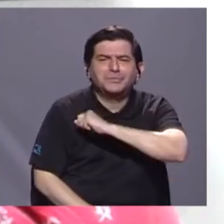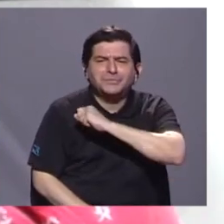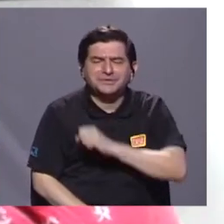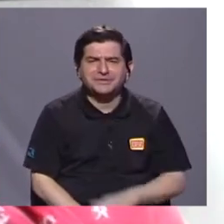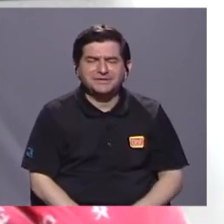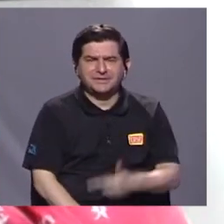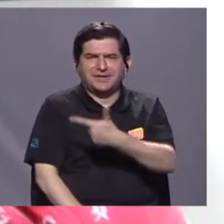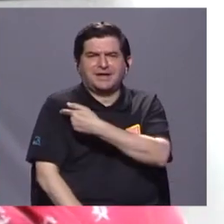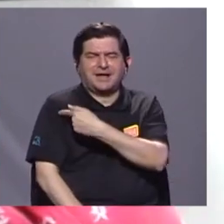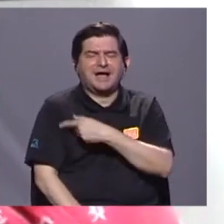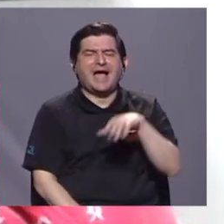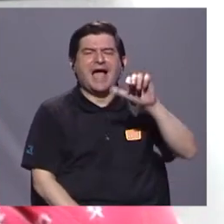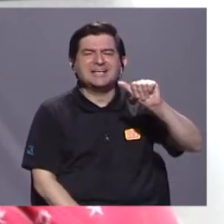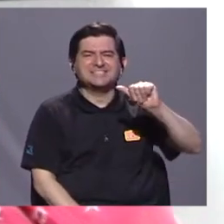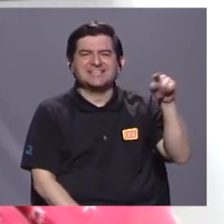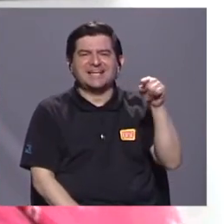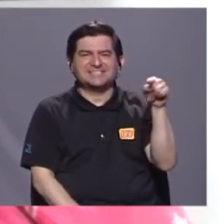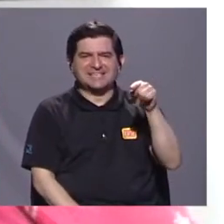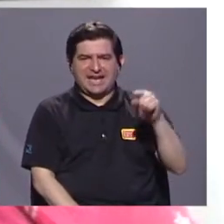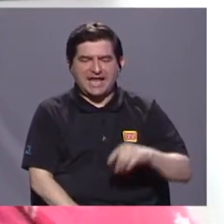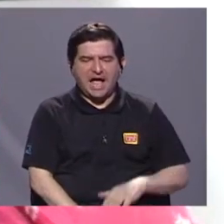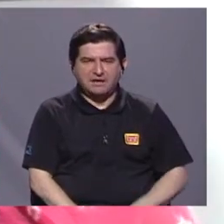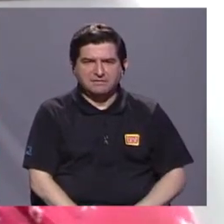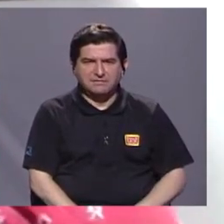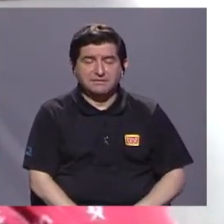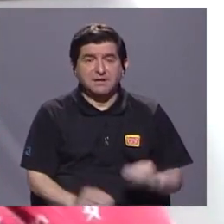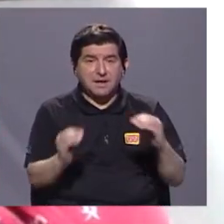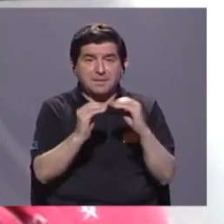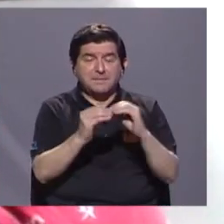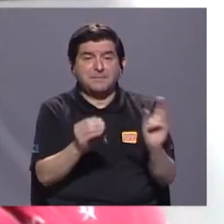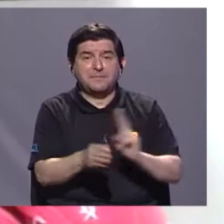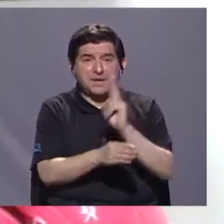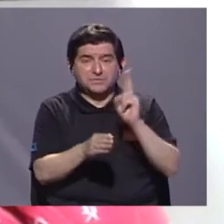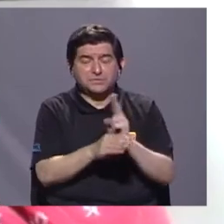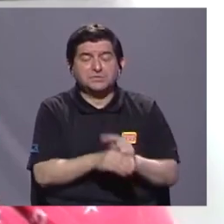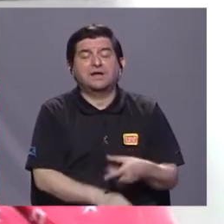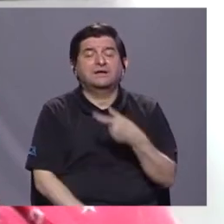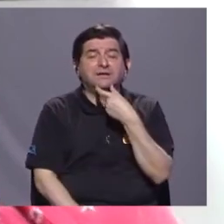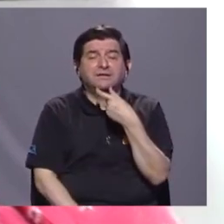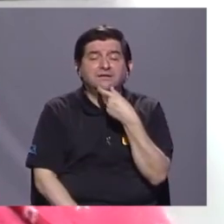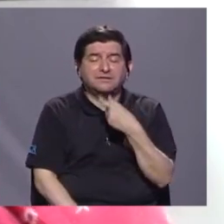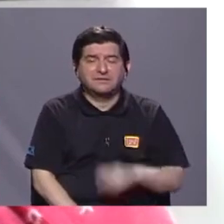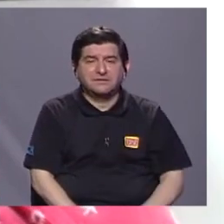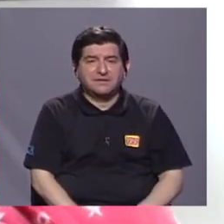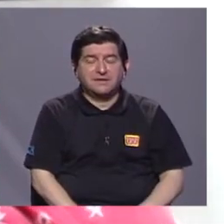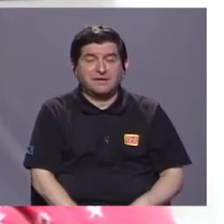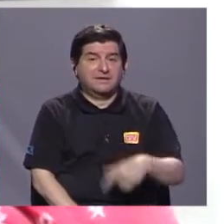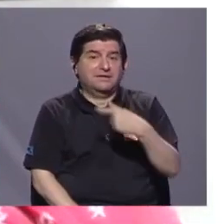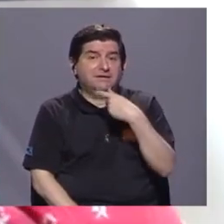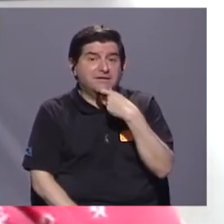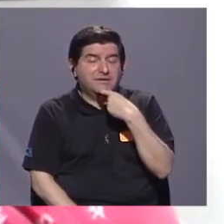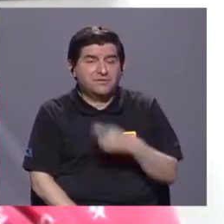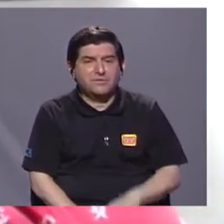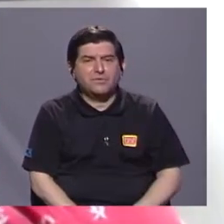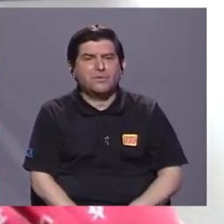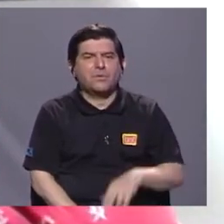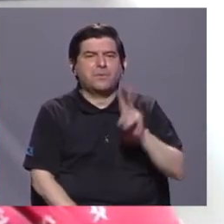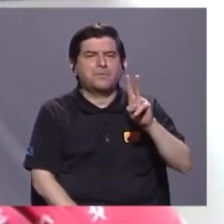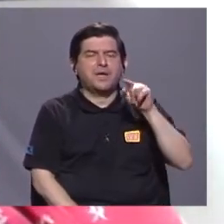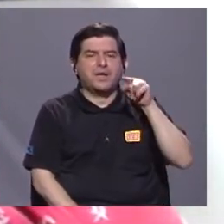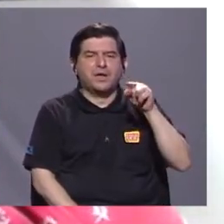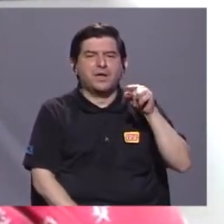la vacuna de astrazéneca que es la más utilizada en el reino unido y en el reino unido estaba la b1